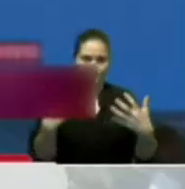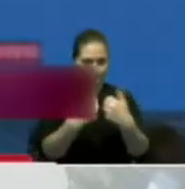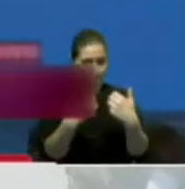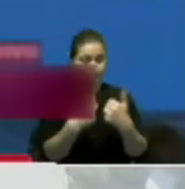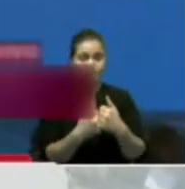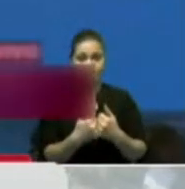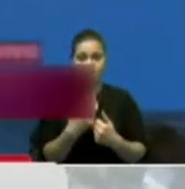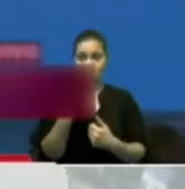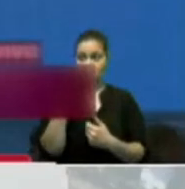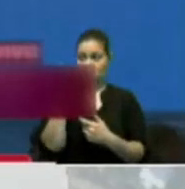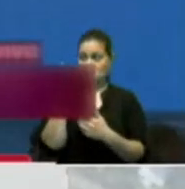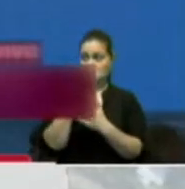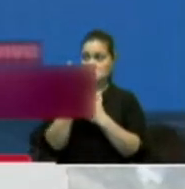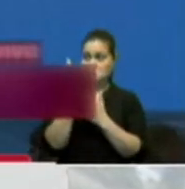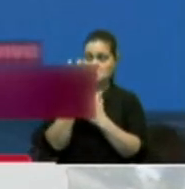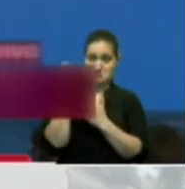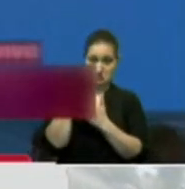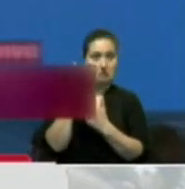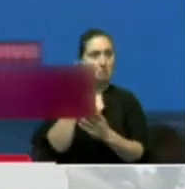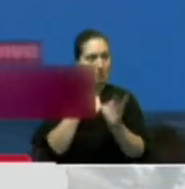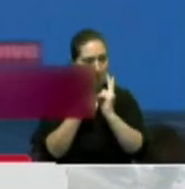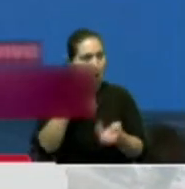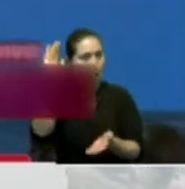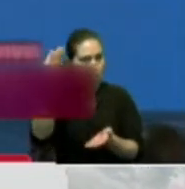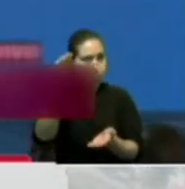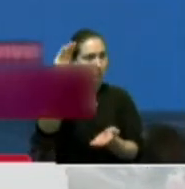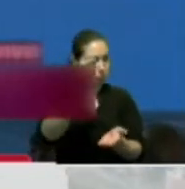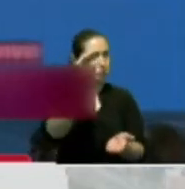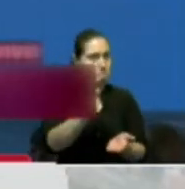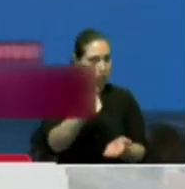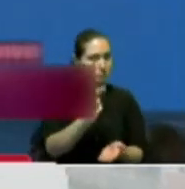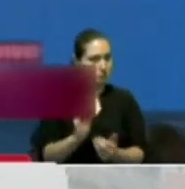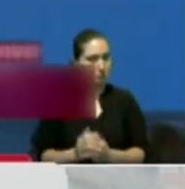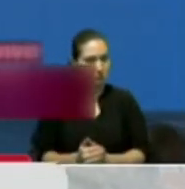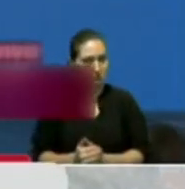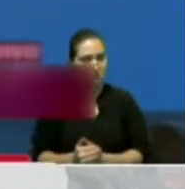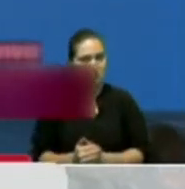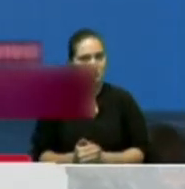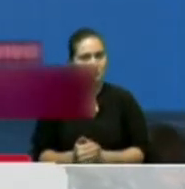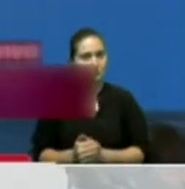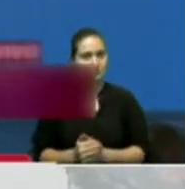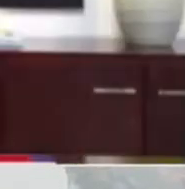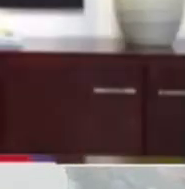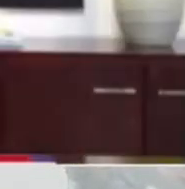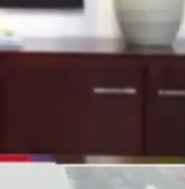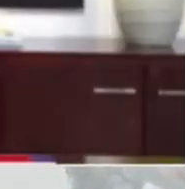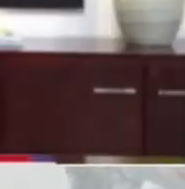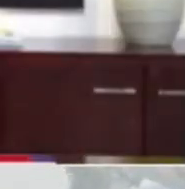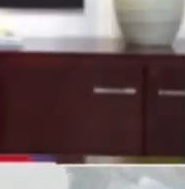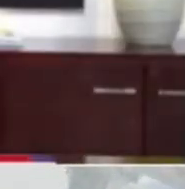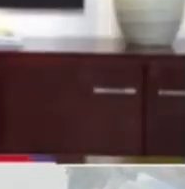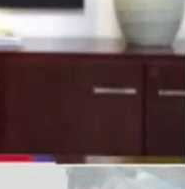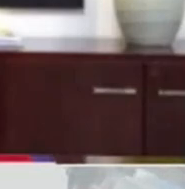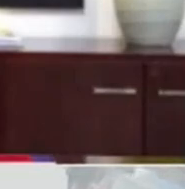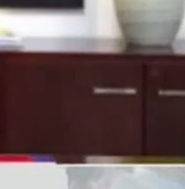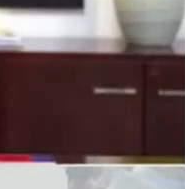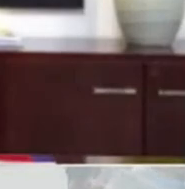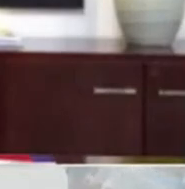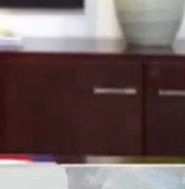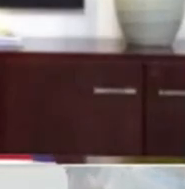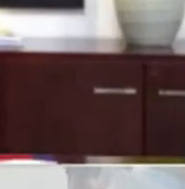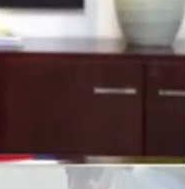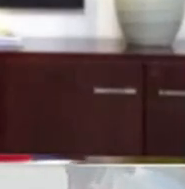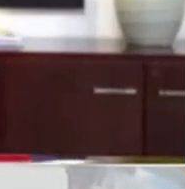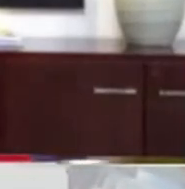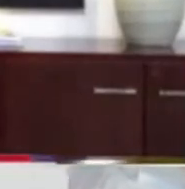las críticas que generó la designación de Carlos Pimentel. Solo agregar a esa